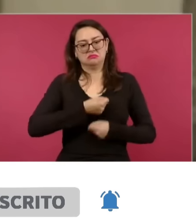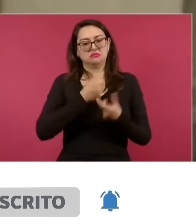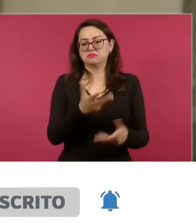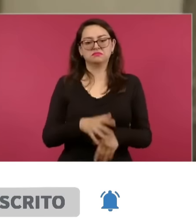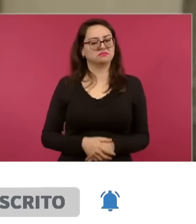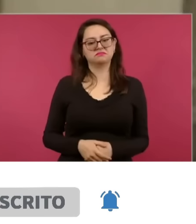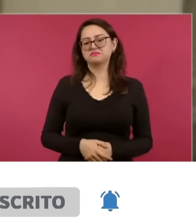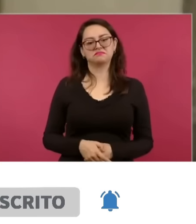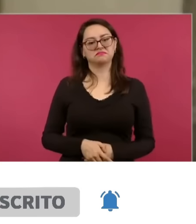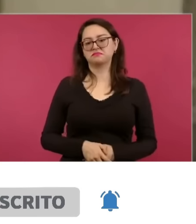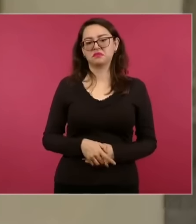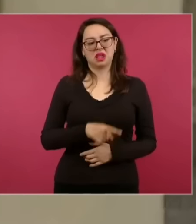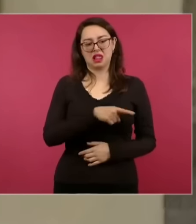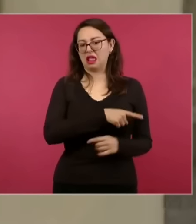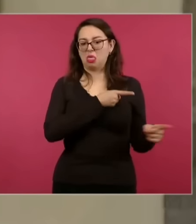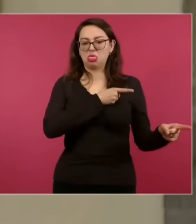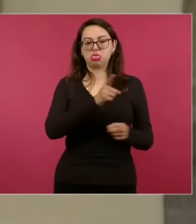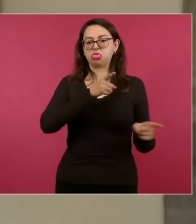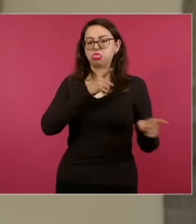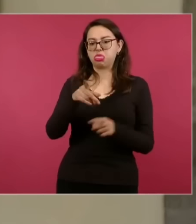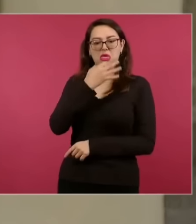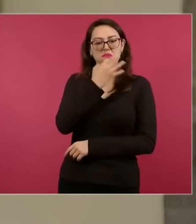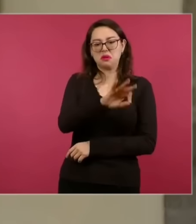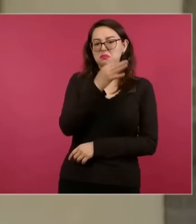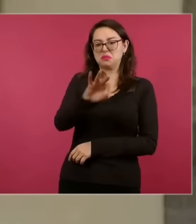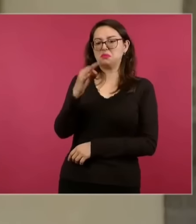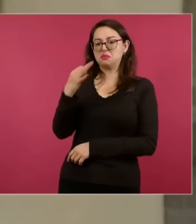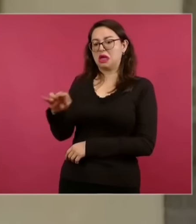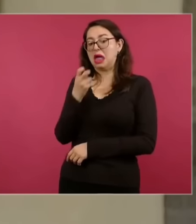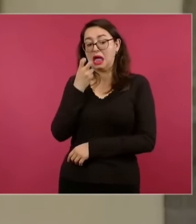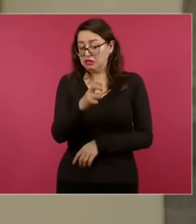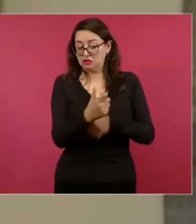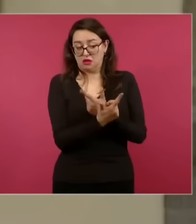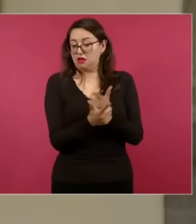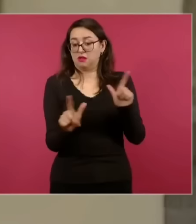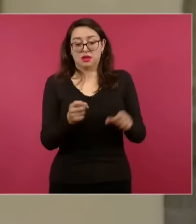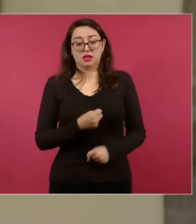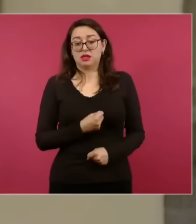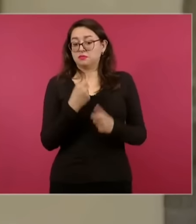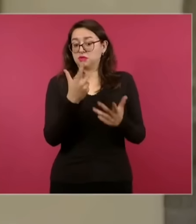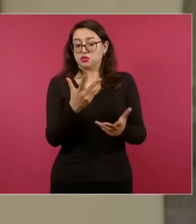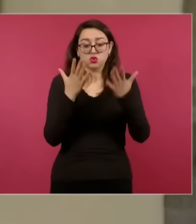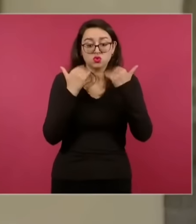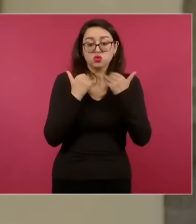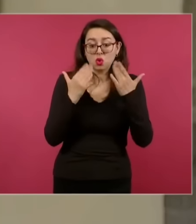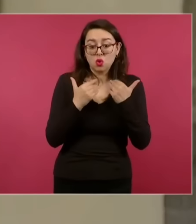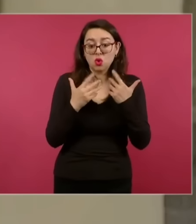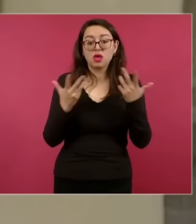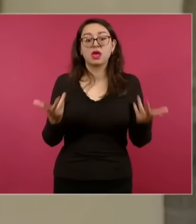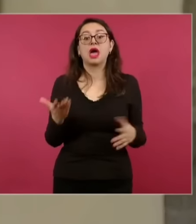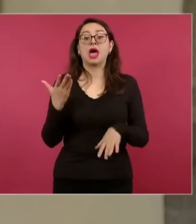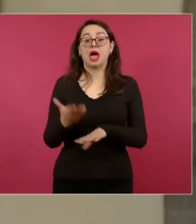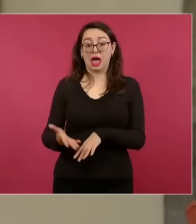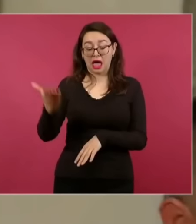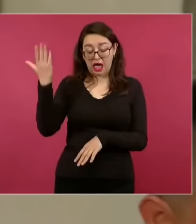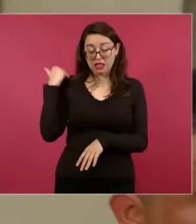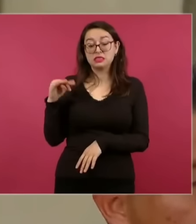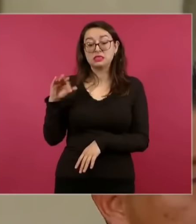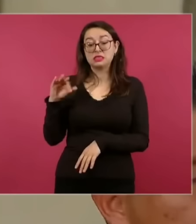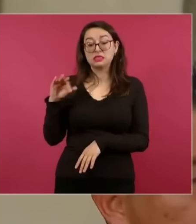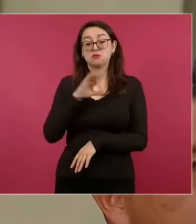está llegando a ofendernos a nosotros. Eso ya no es correcto. Antes me acuerdo que había censuras